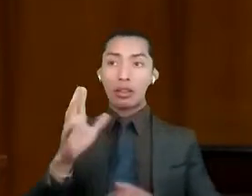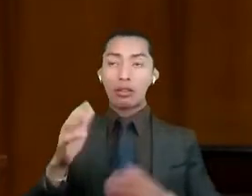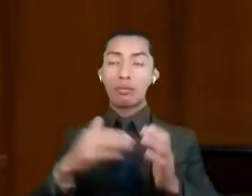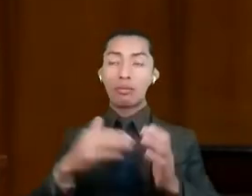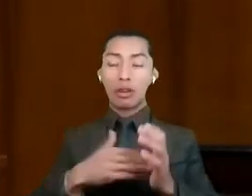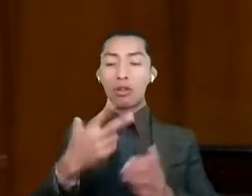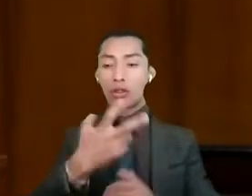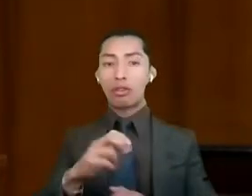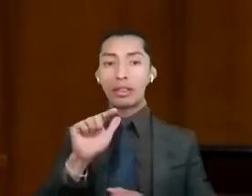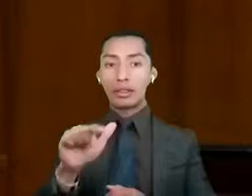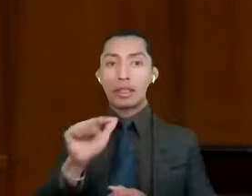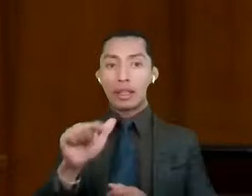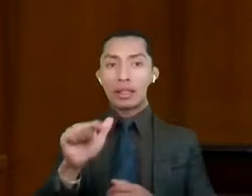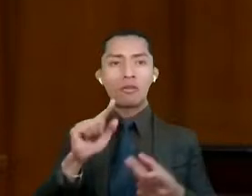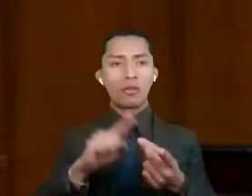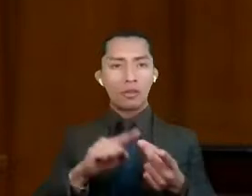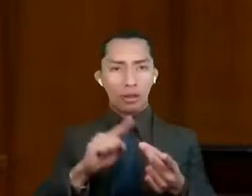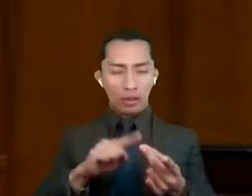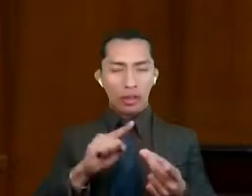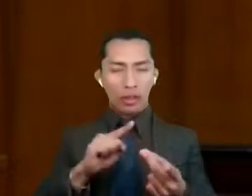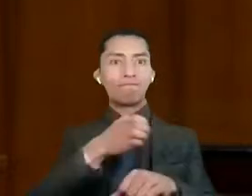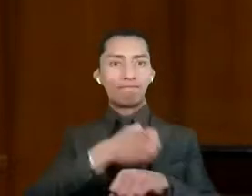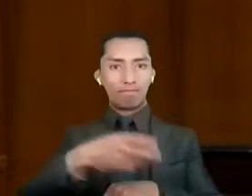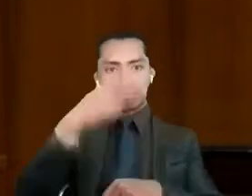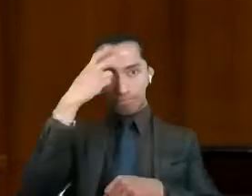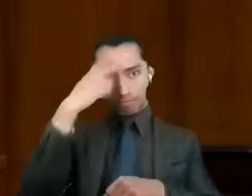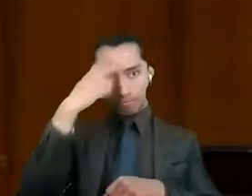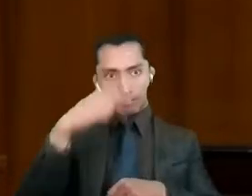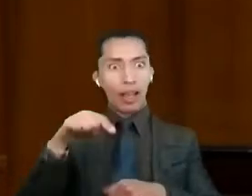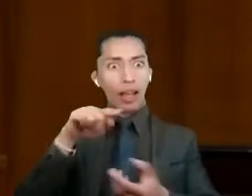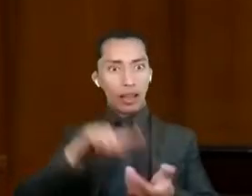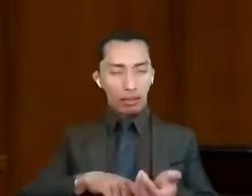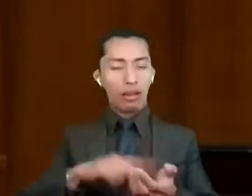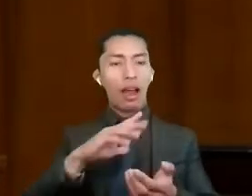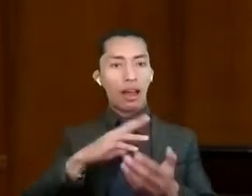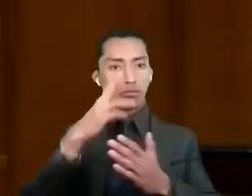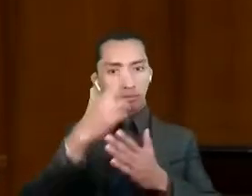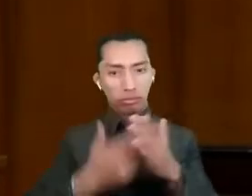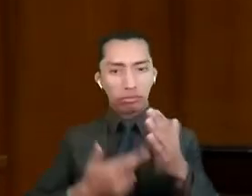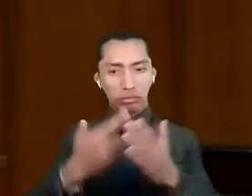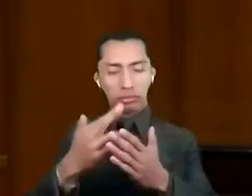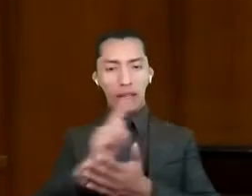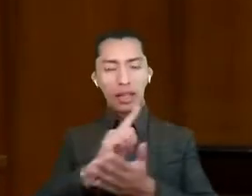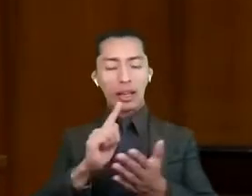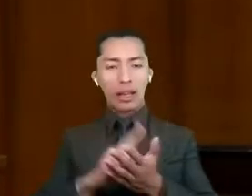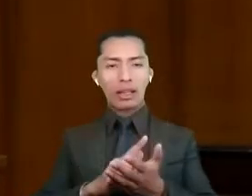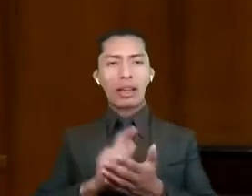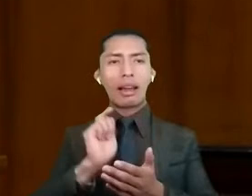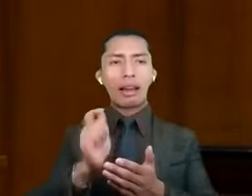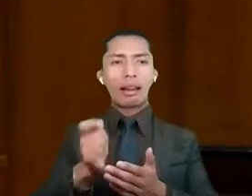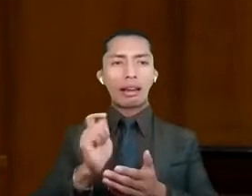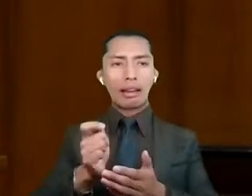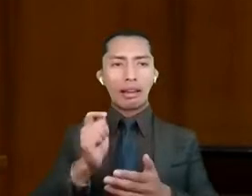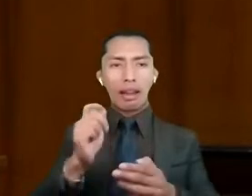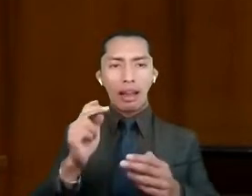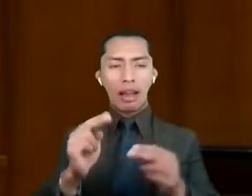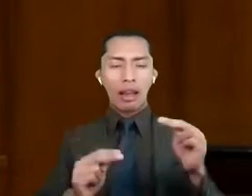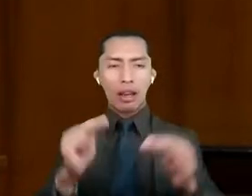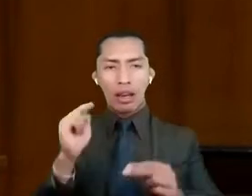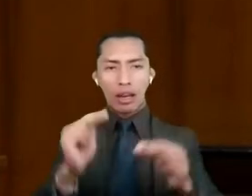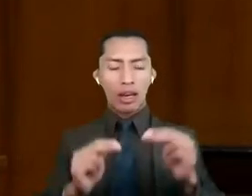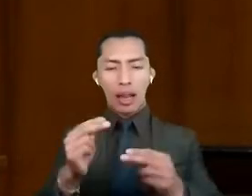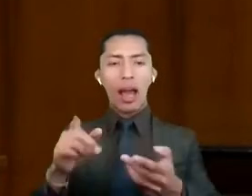235,817 corresponden al Estado de México, lo cual nos situamos en la cabeza en la